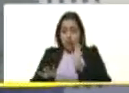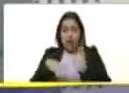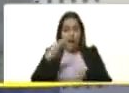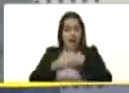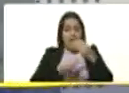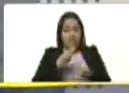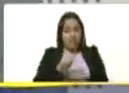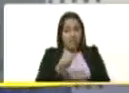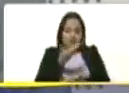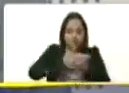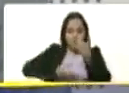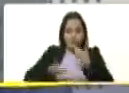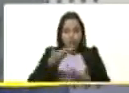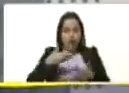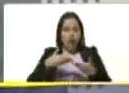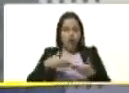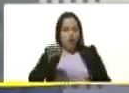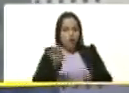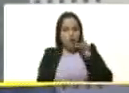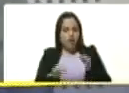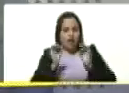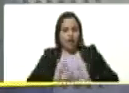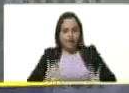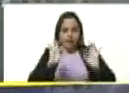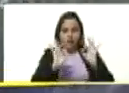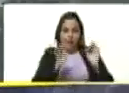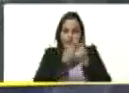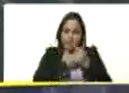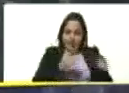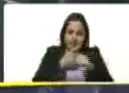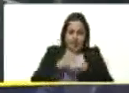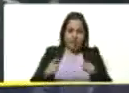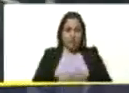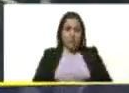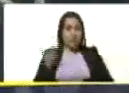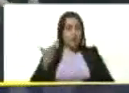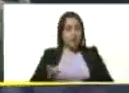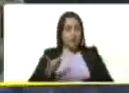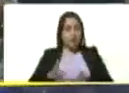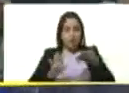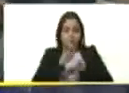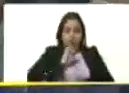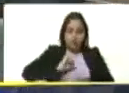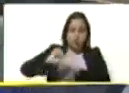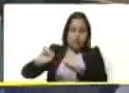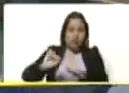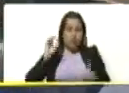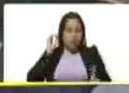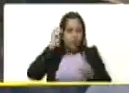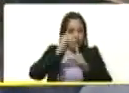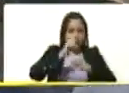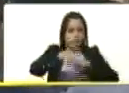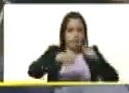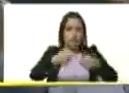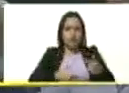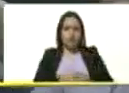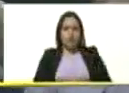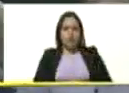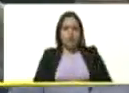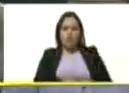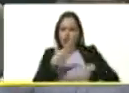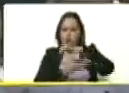justo, especial y diferenciado, imprescindible para enfrentar los crecientes retos derivados de los